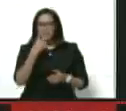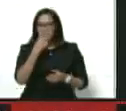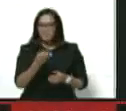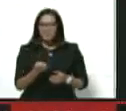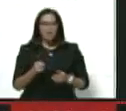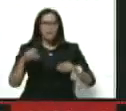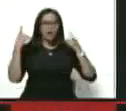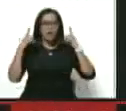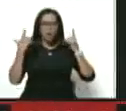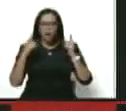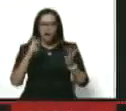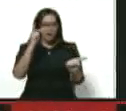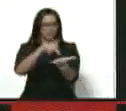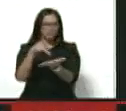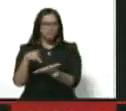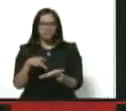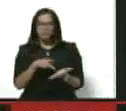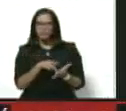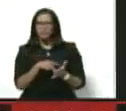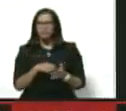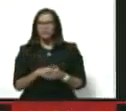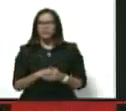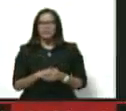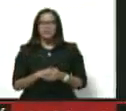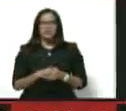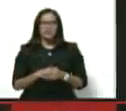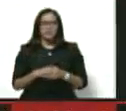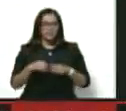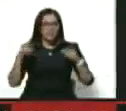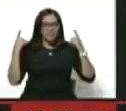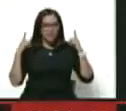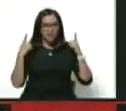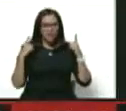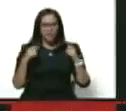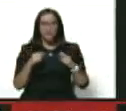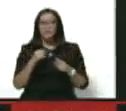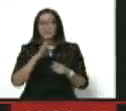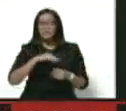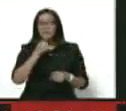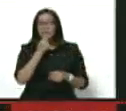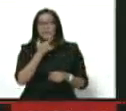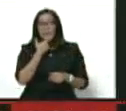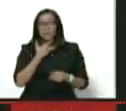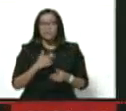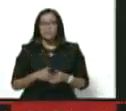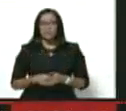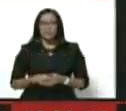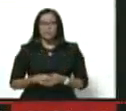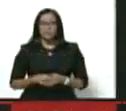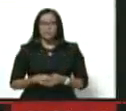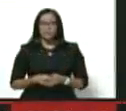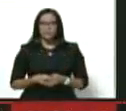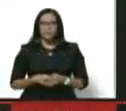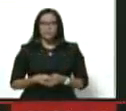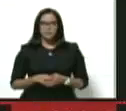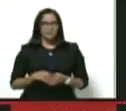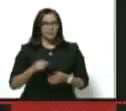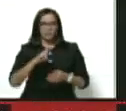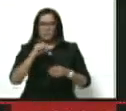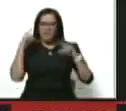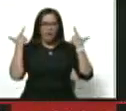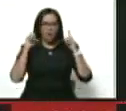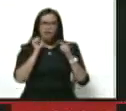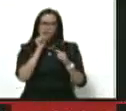punta. La Guaira está bellísima, pero bellísima. La Guaira se pierde de vista. No es La Guaira que